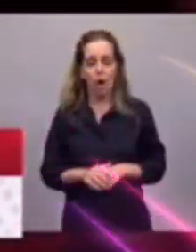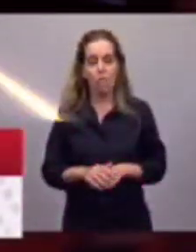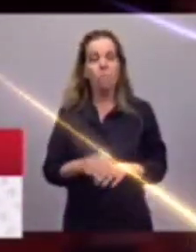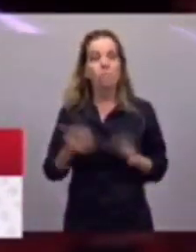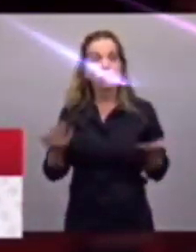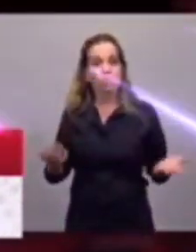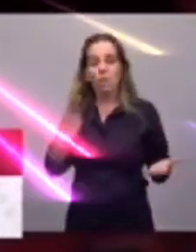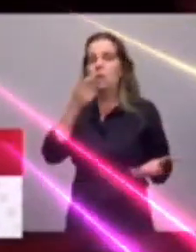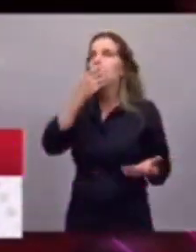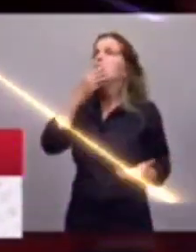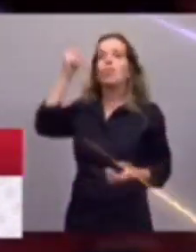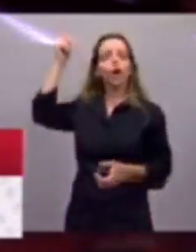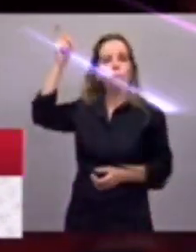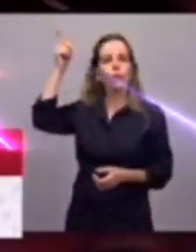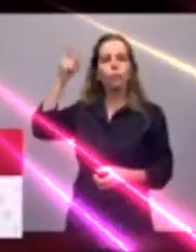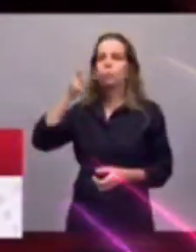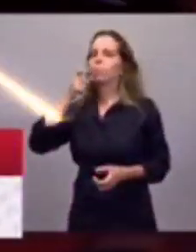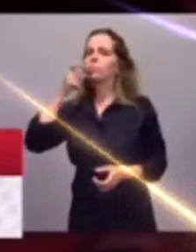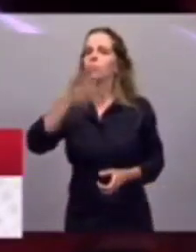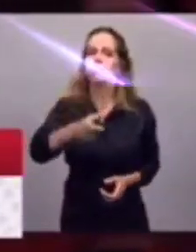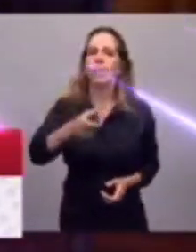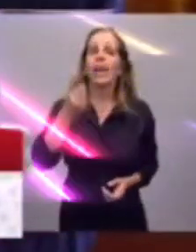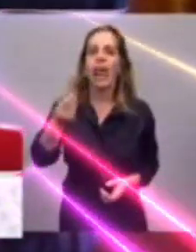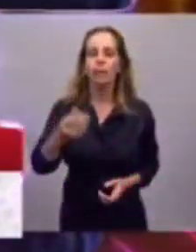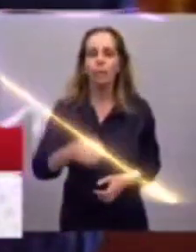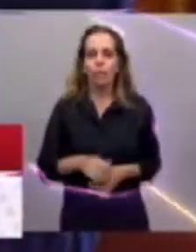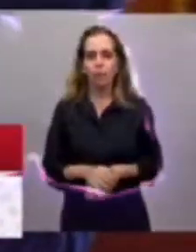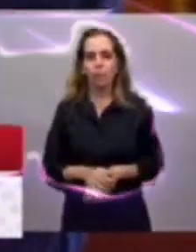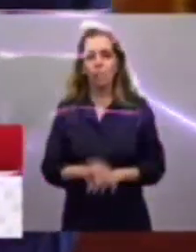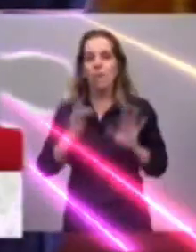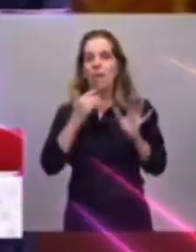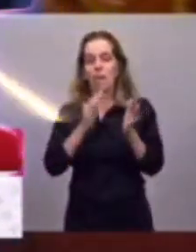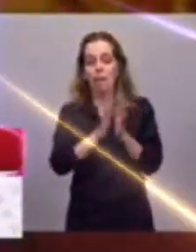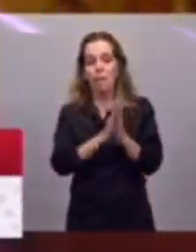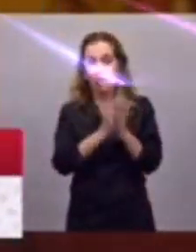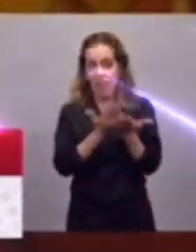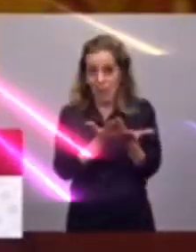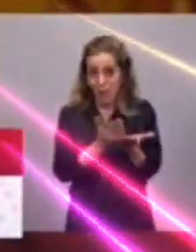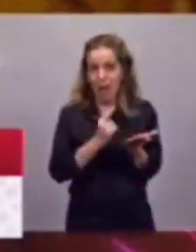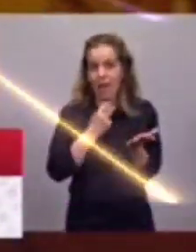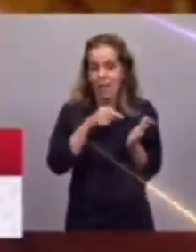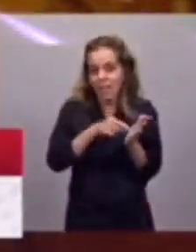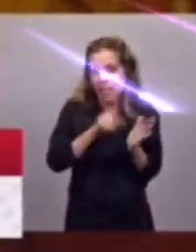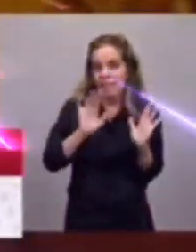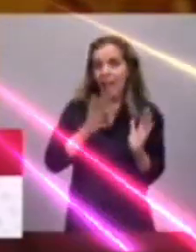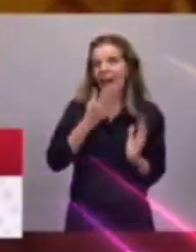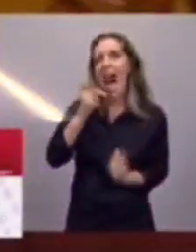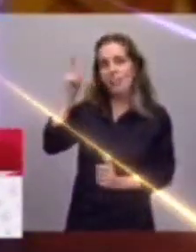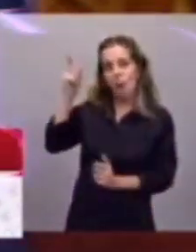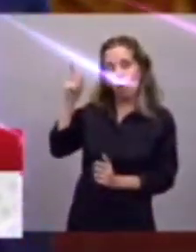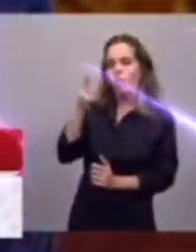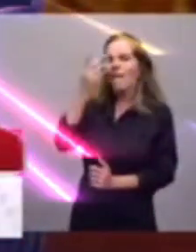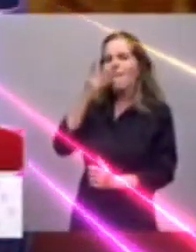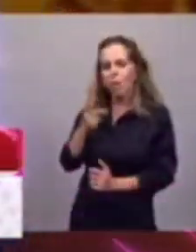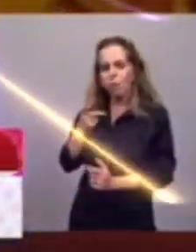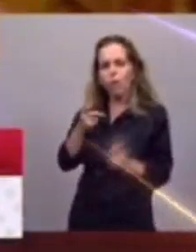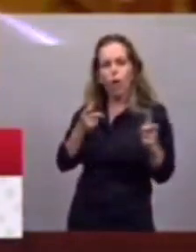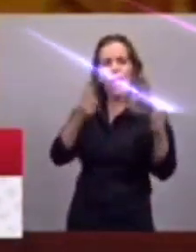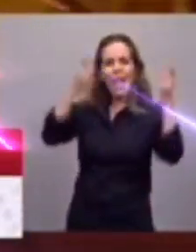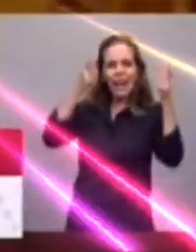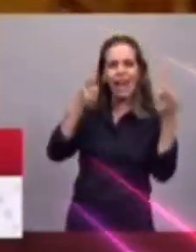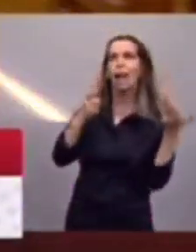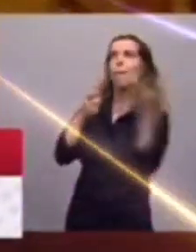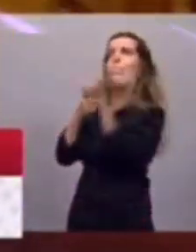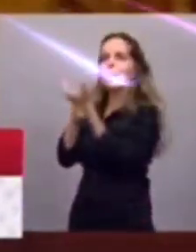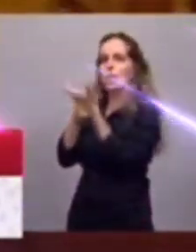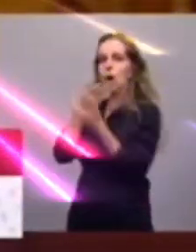respondió Dios a Salomón? Dice la Biblia, a Dios le agradó mucho el pedido de Salomón y